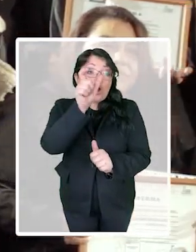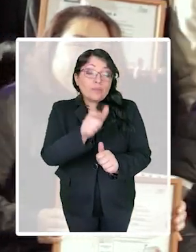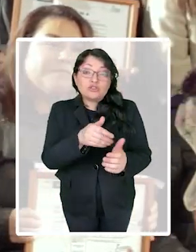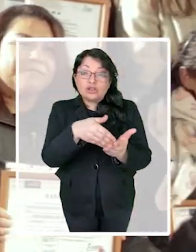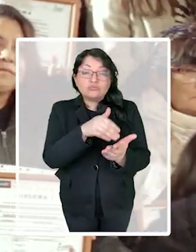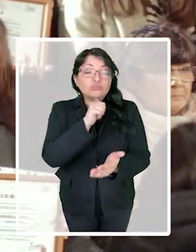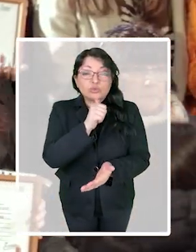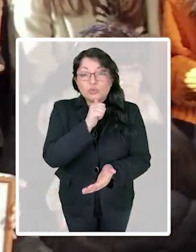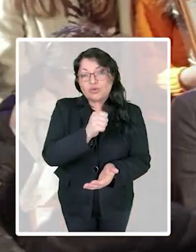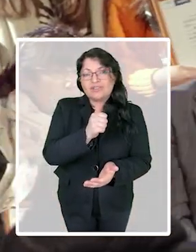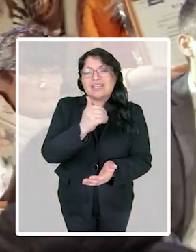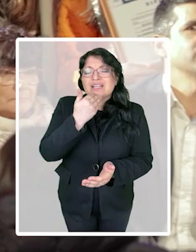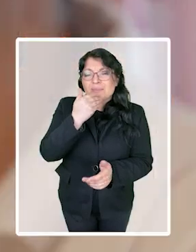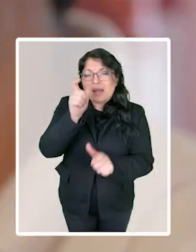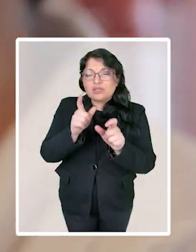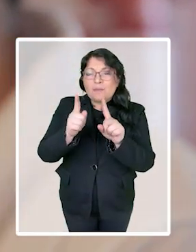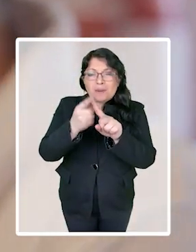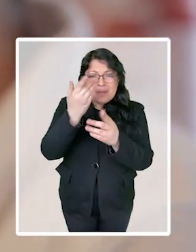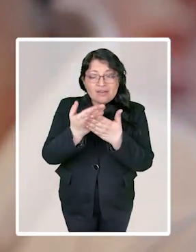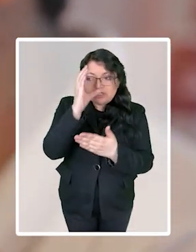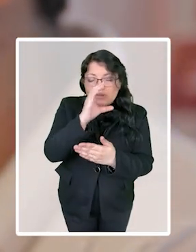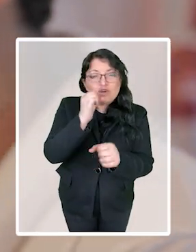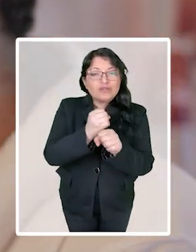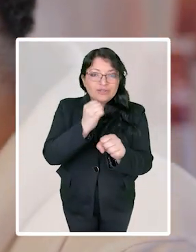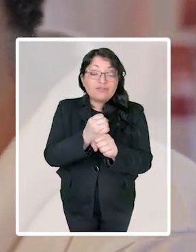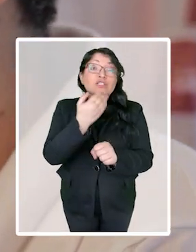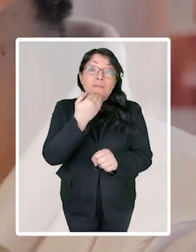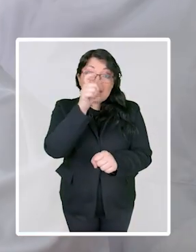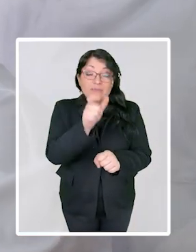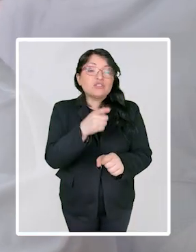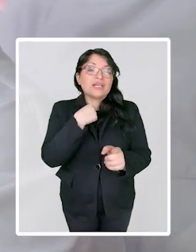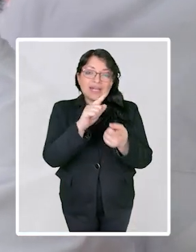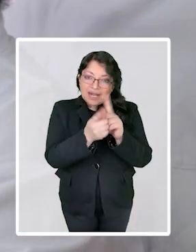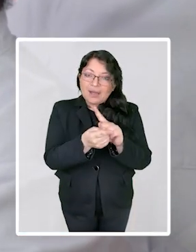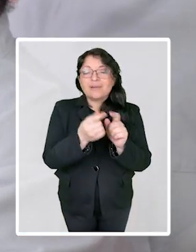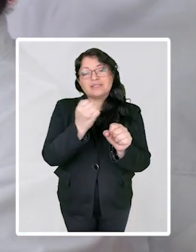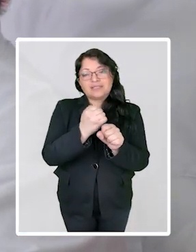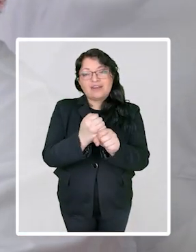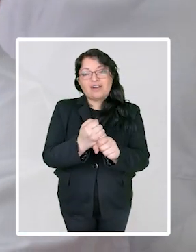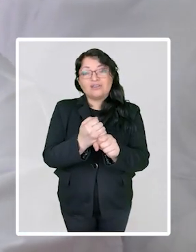un fuerte enfoque en la reinserción laboral de mujeres en diferentes labores vinculadas a